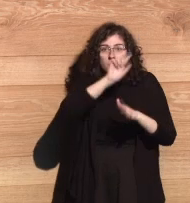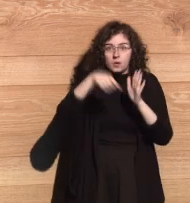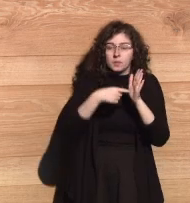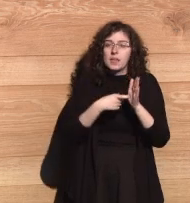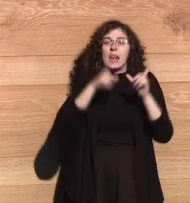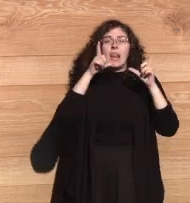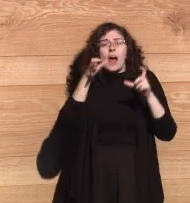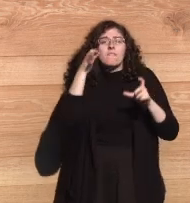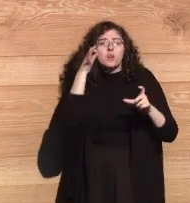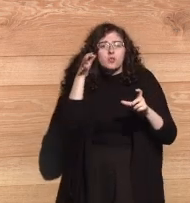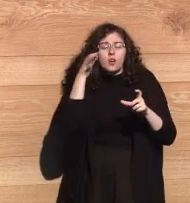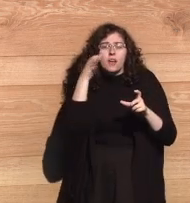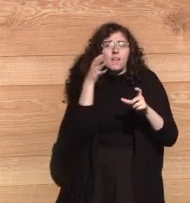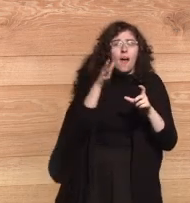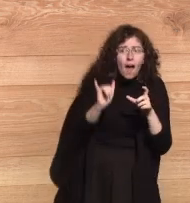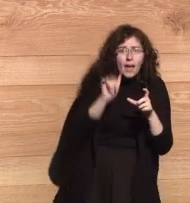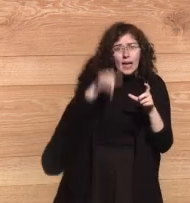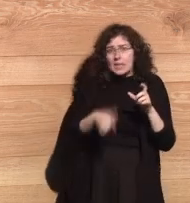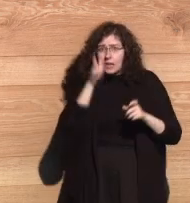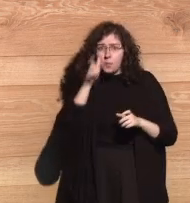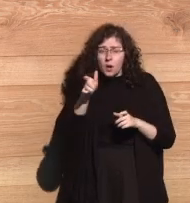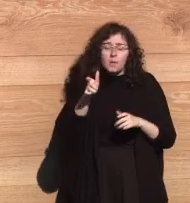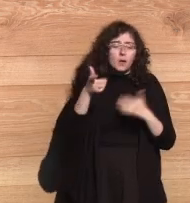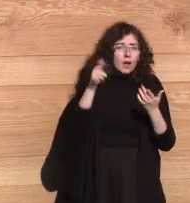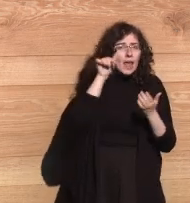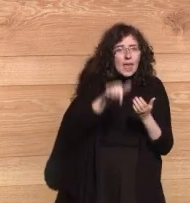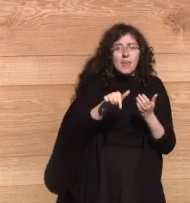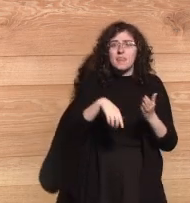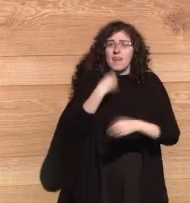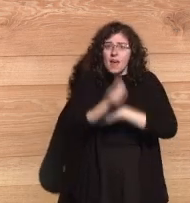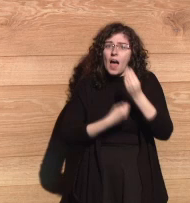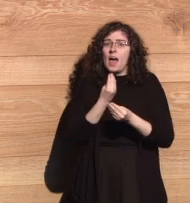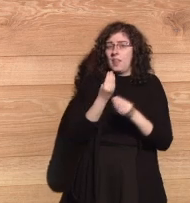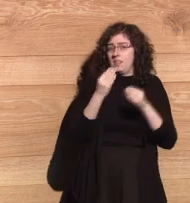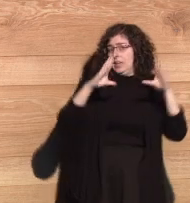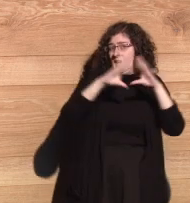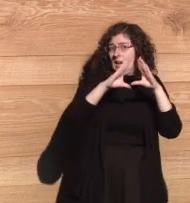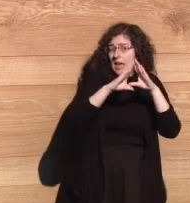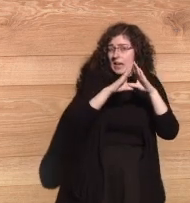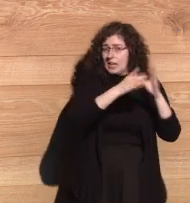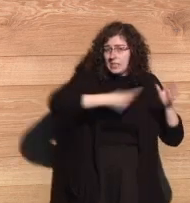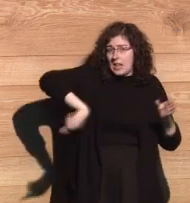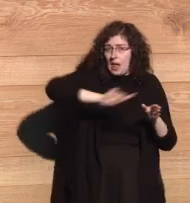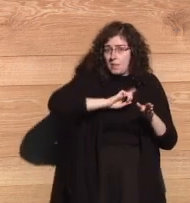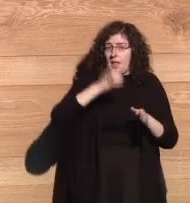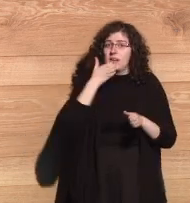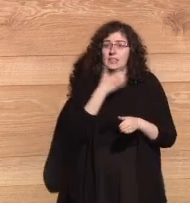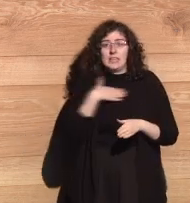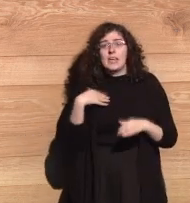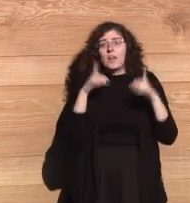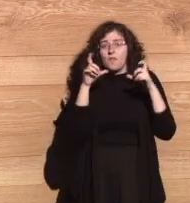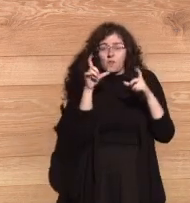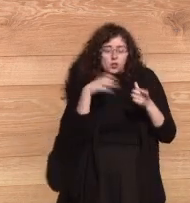que hay una fotógrafa en el pueblo, ella está enfrente de la iglesia, en la plaza, quien quiere sus